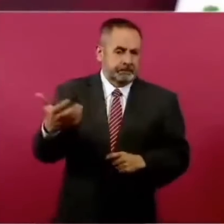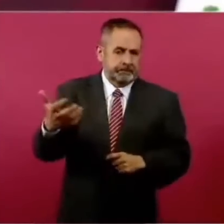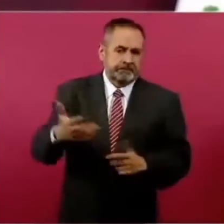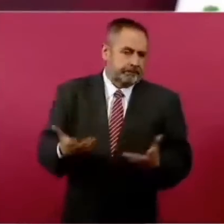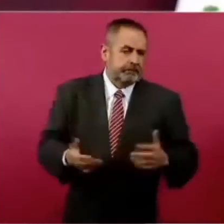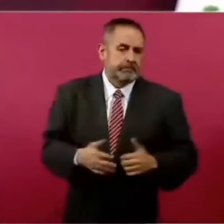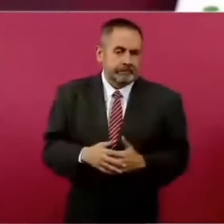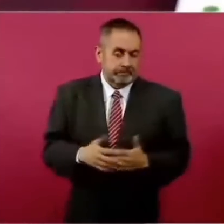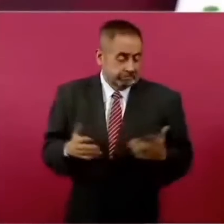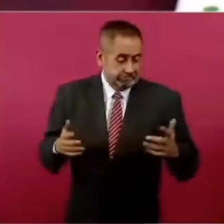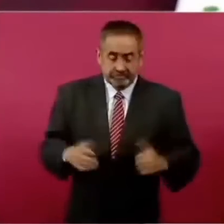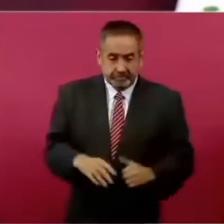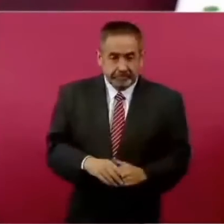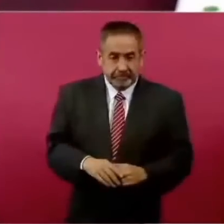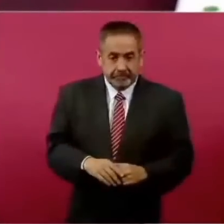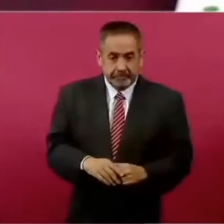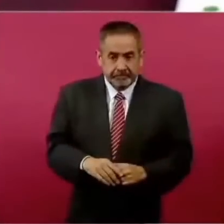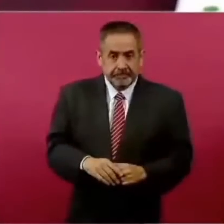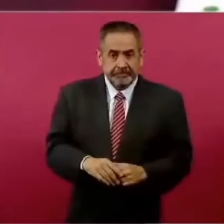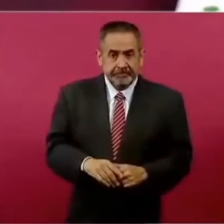que es el que